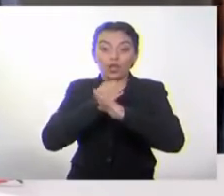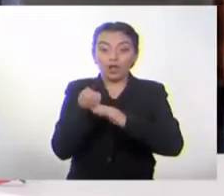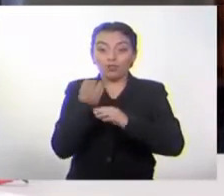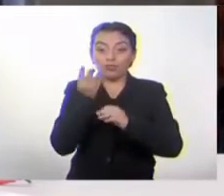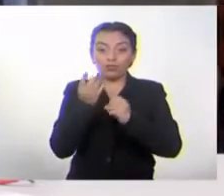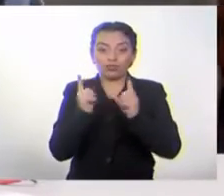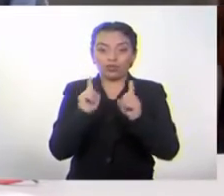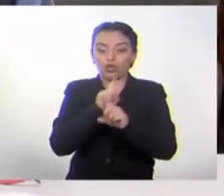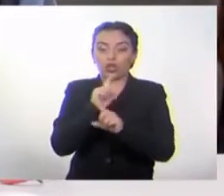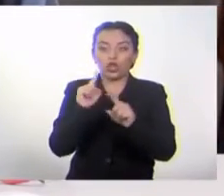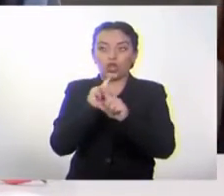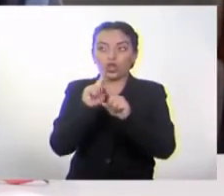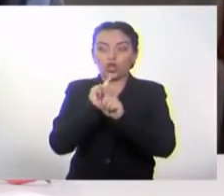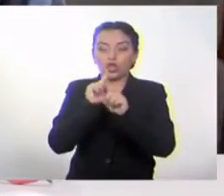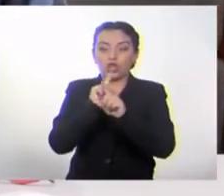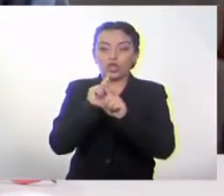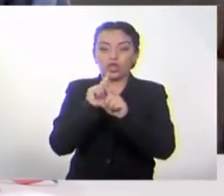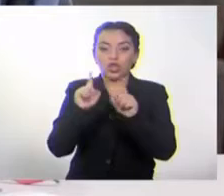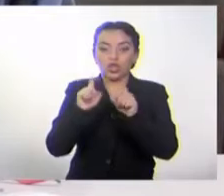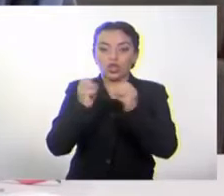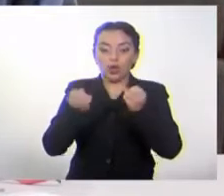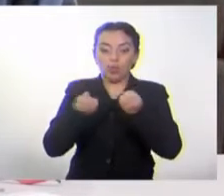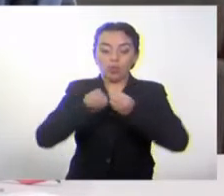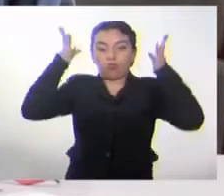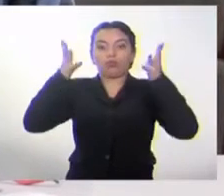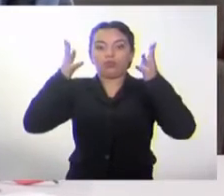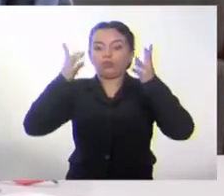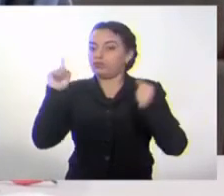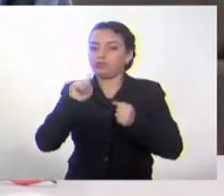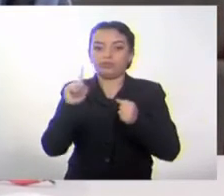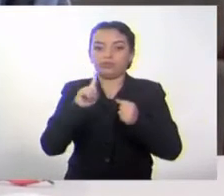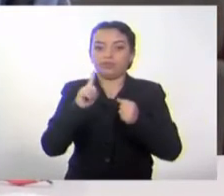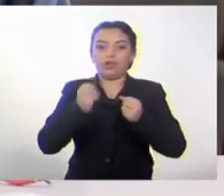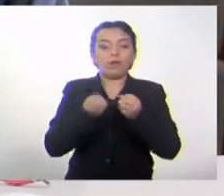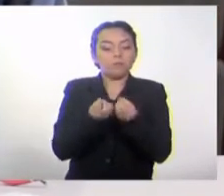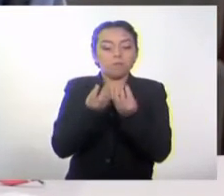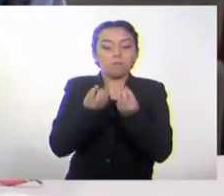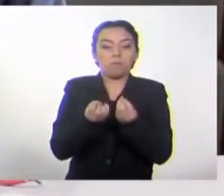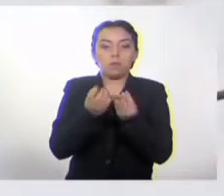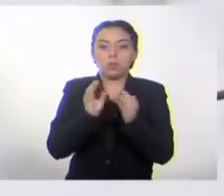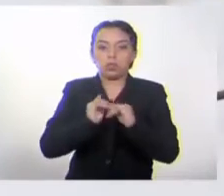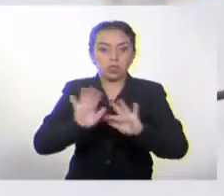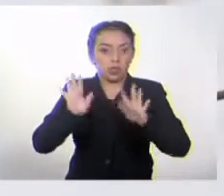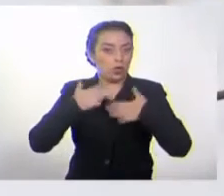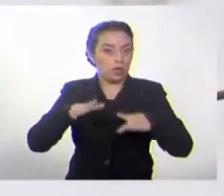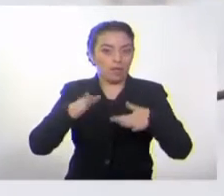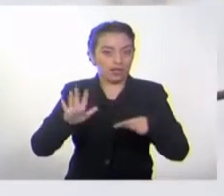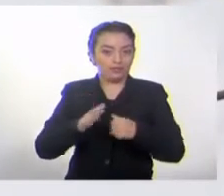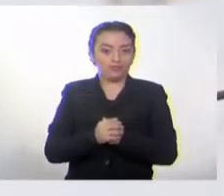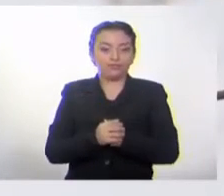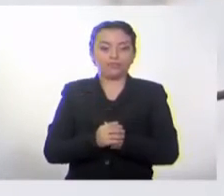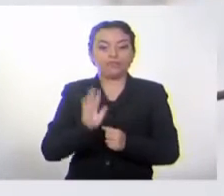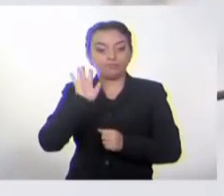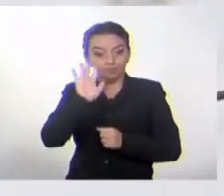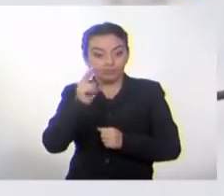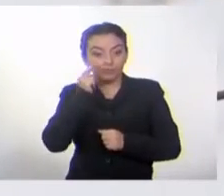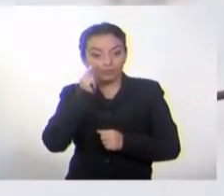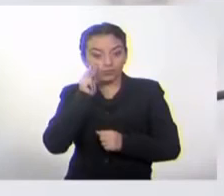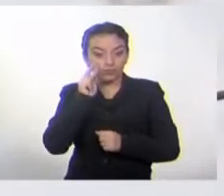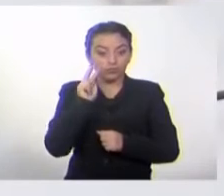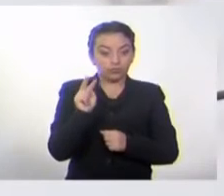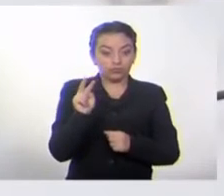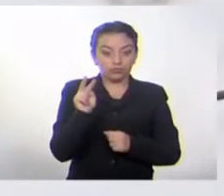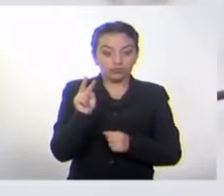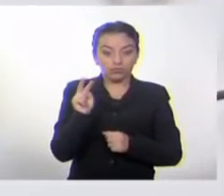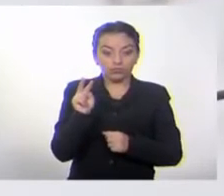Seguimos colocando los LED justo como hicimos en el caso anterior, pero en este caso, observa la forma en la que los